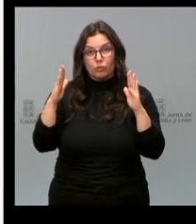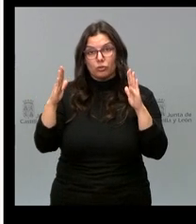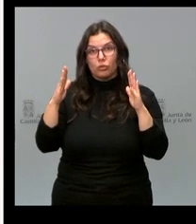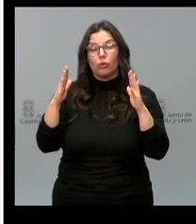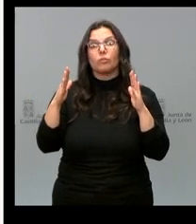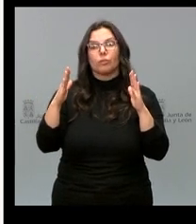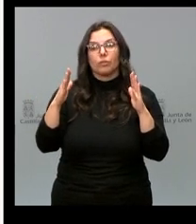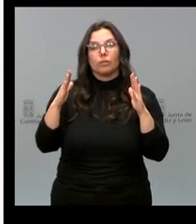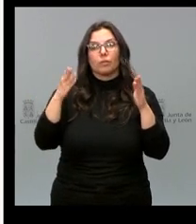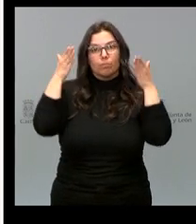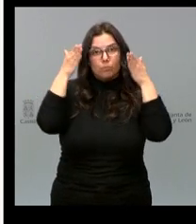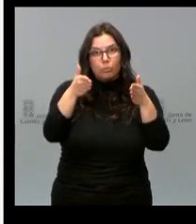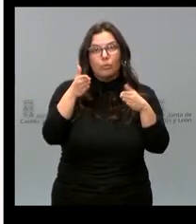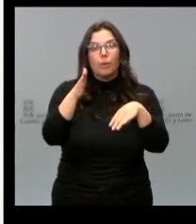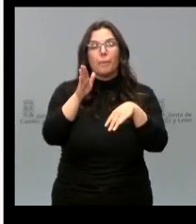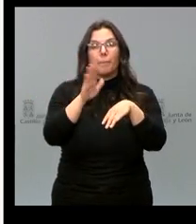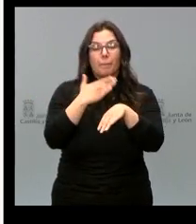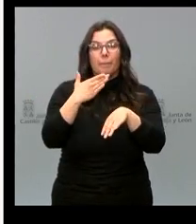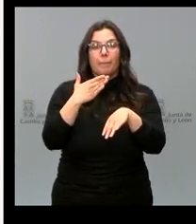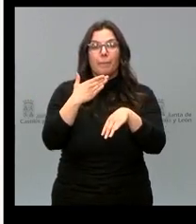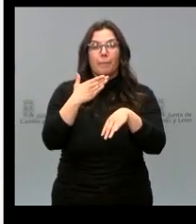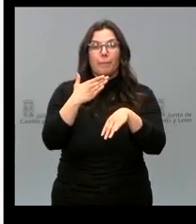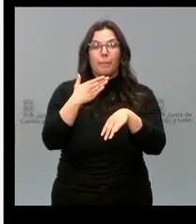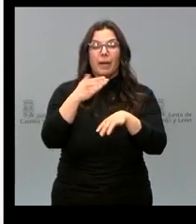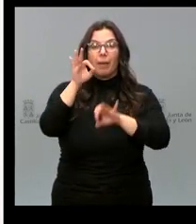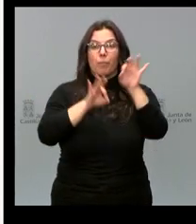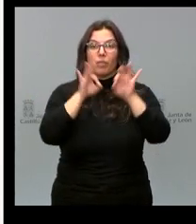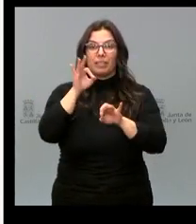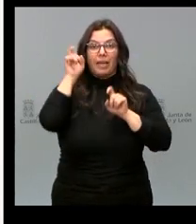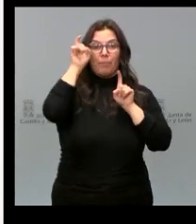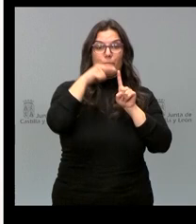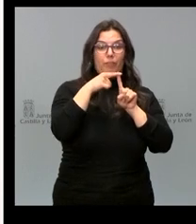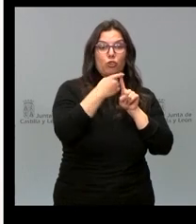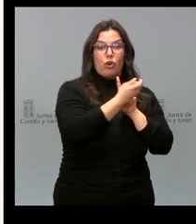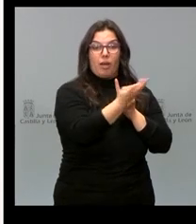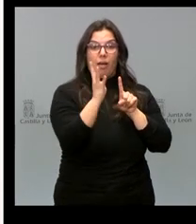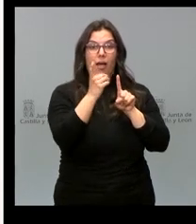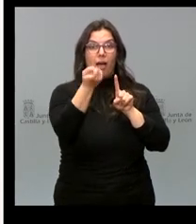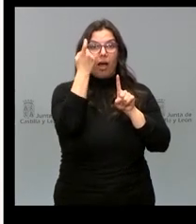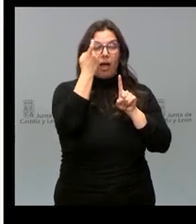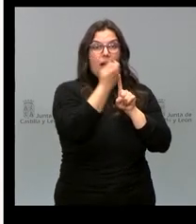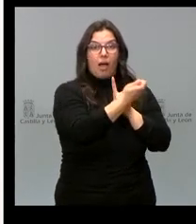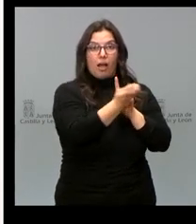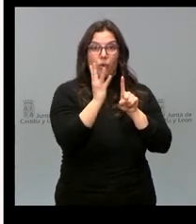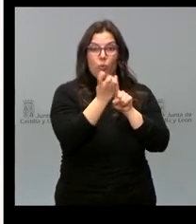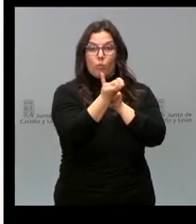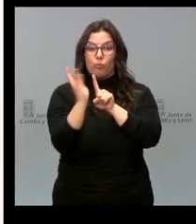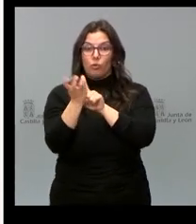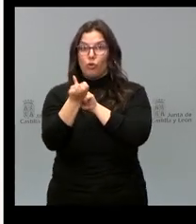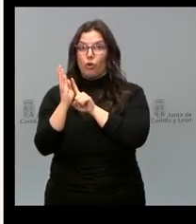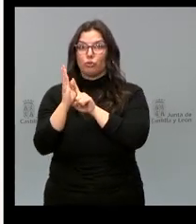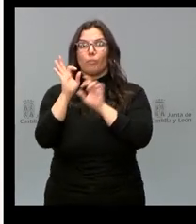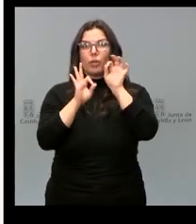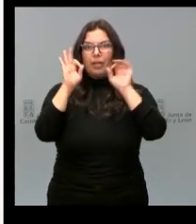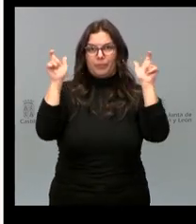de alumnos por profesor que se dedica a esta materia.